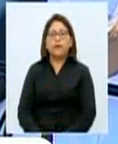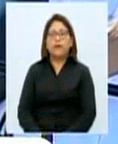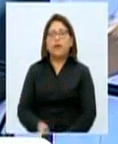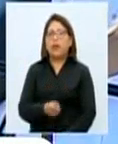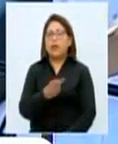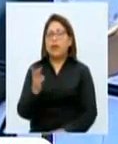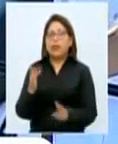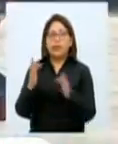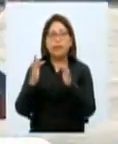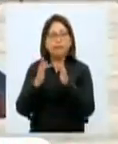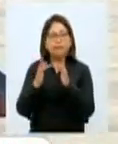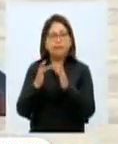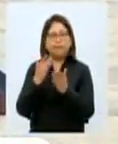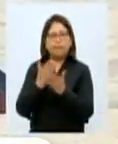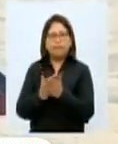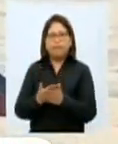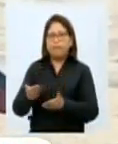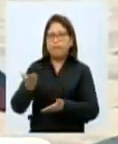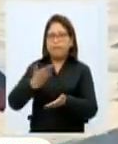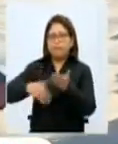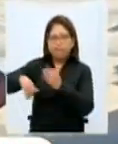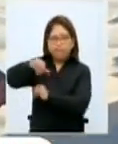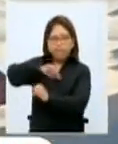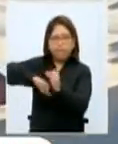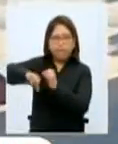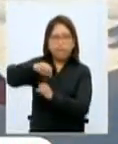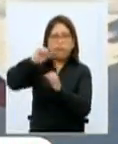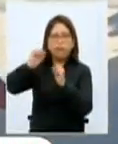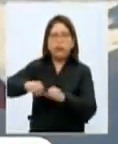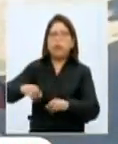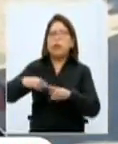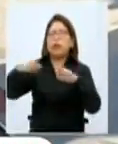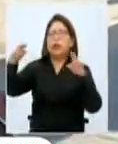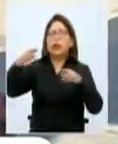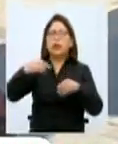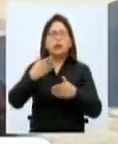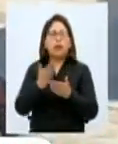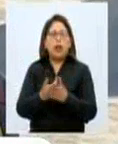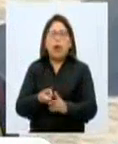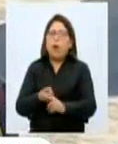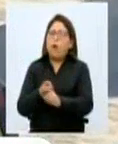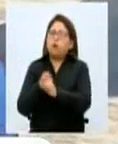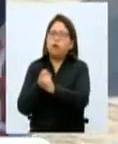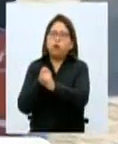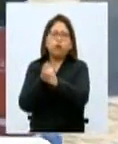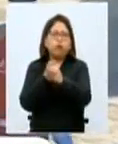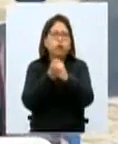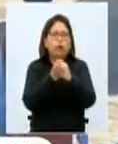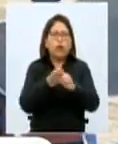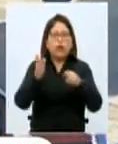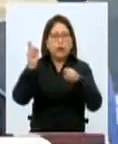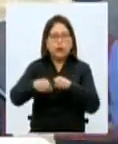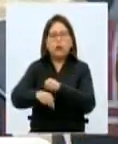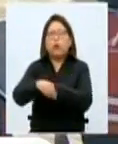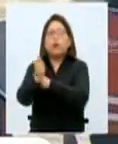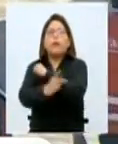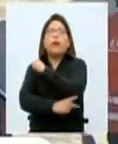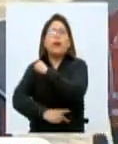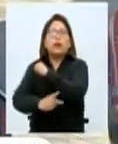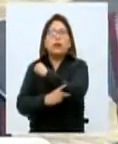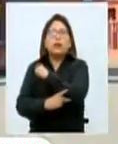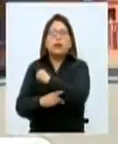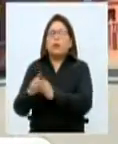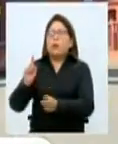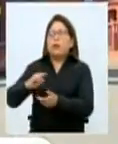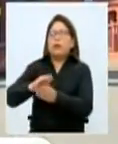relación sino la de los pueblos. Las relaciones de amistad que deberían haberse mantenido durante todo el tiempo y